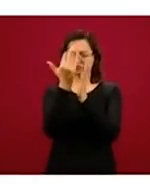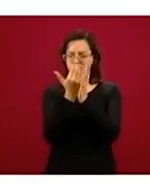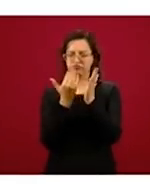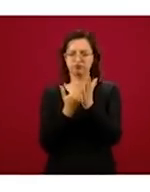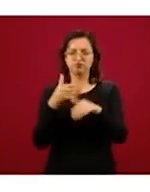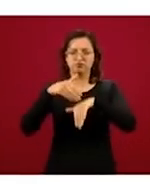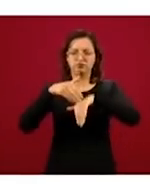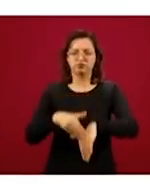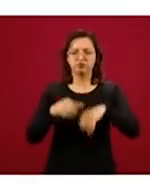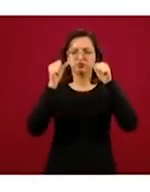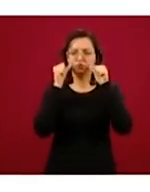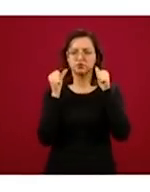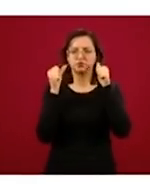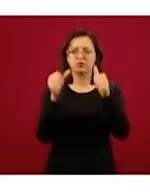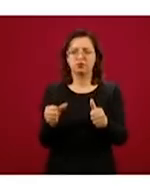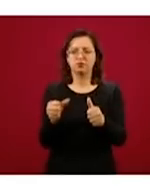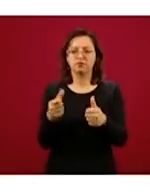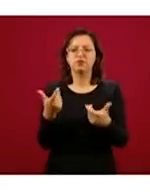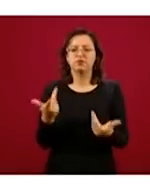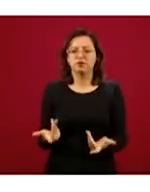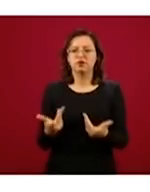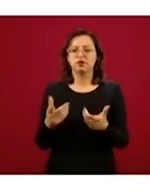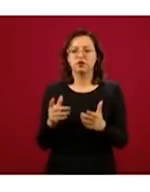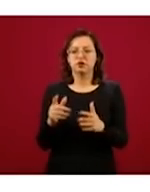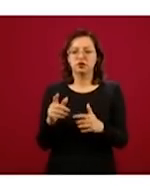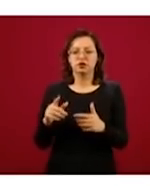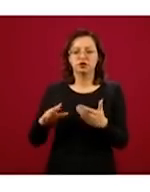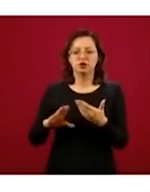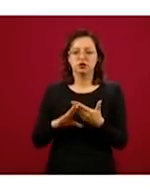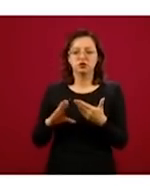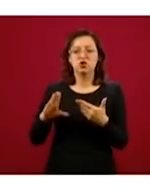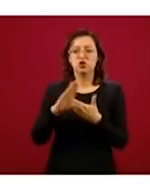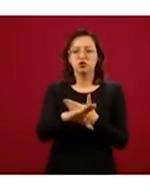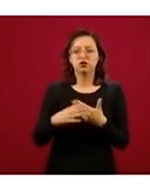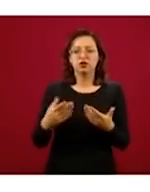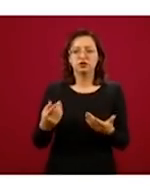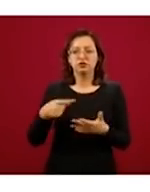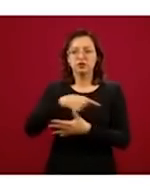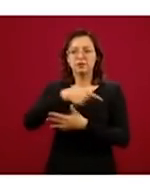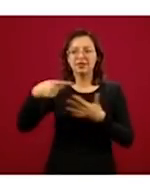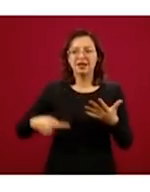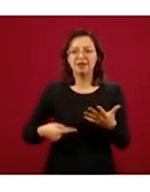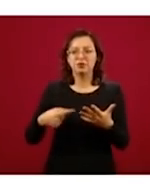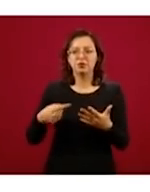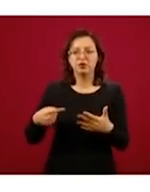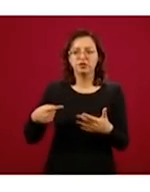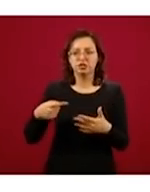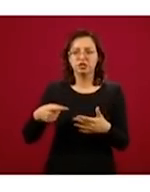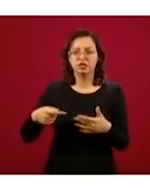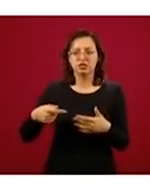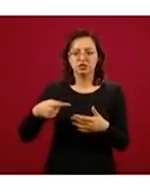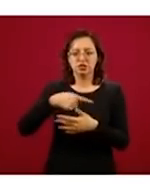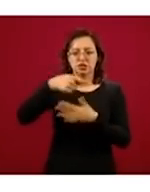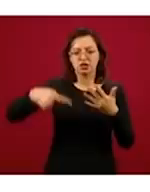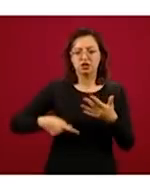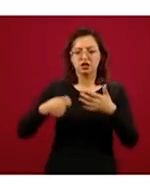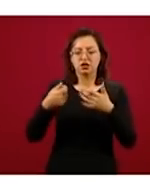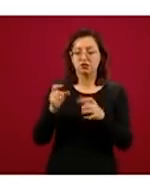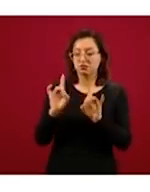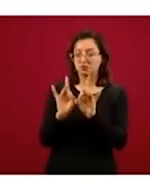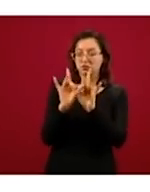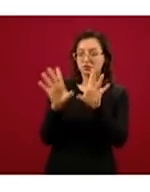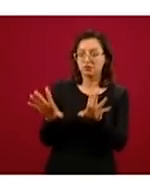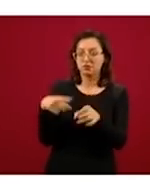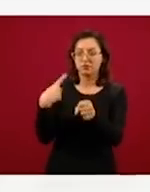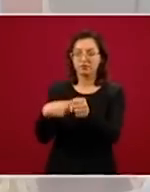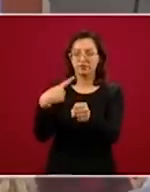comisión para protección contra los riesgos sanitarios de mexico revisa todos los lotes de estos medicamentos cuando llegan